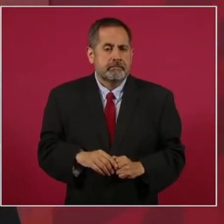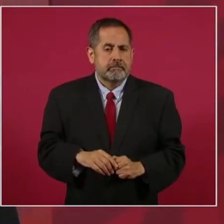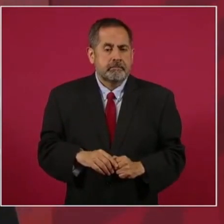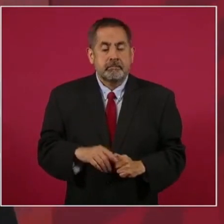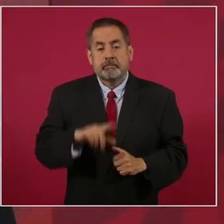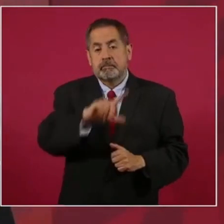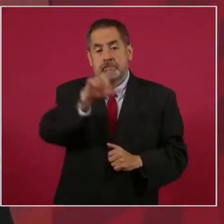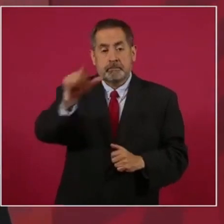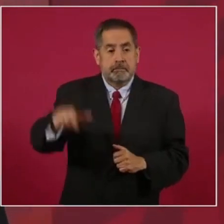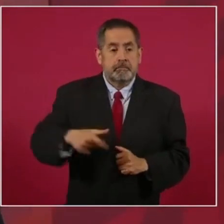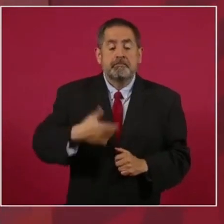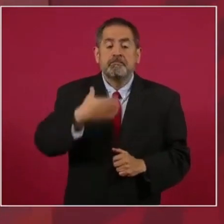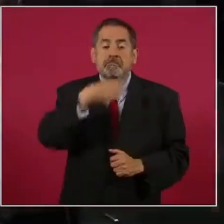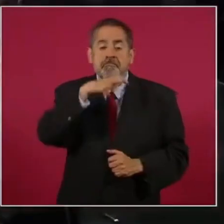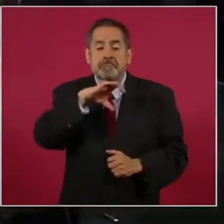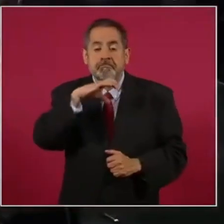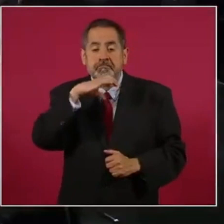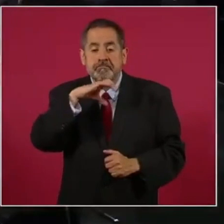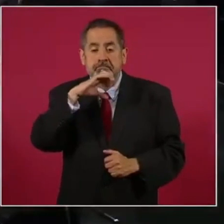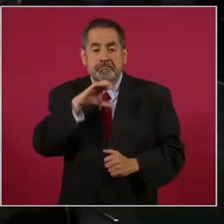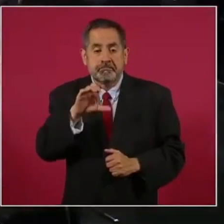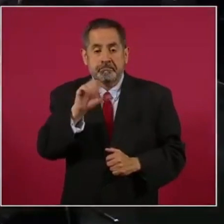Venustiano Carranza